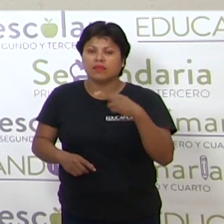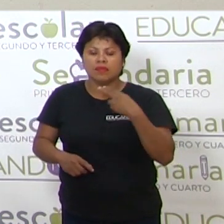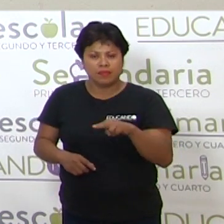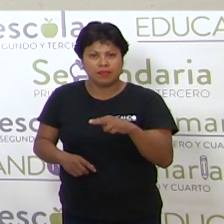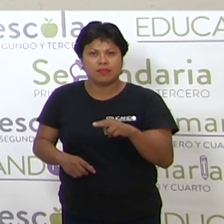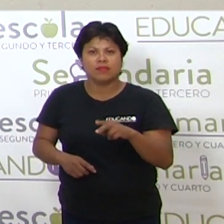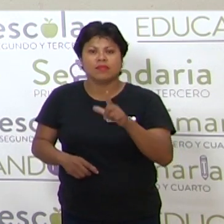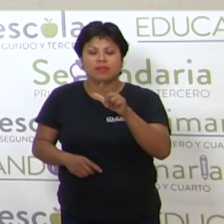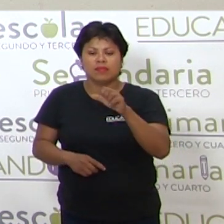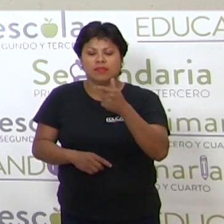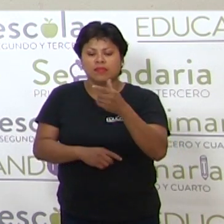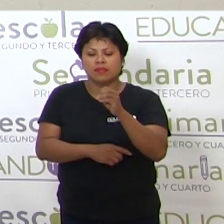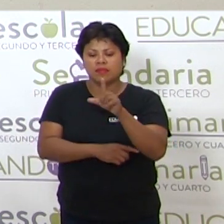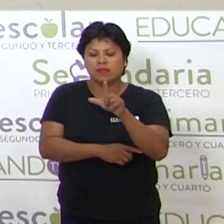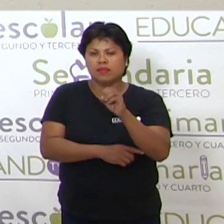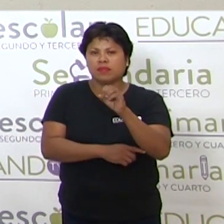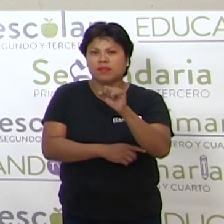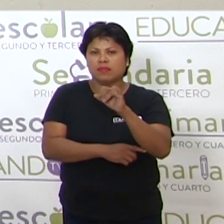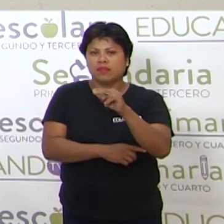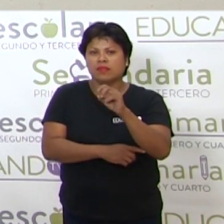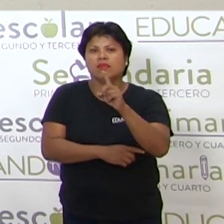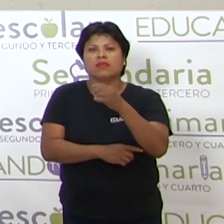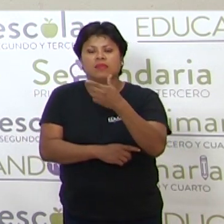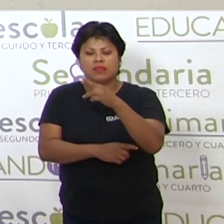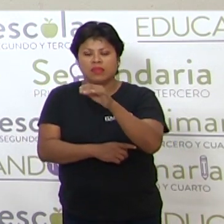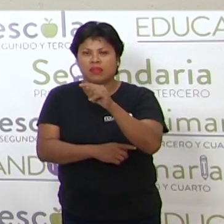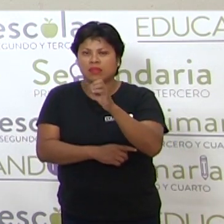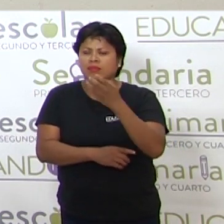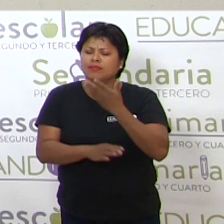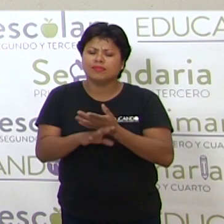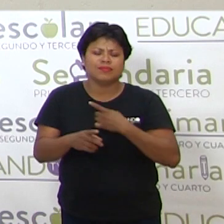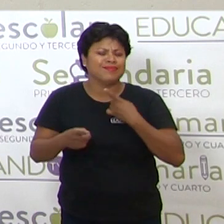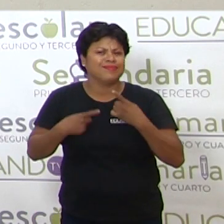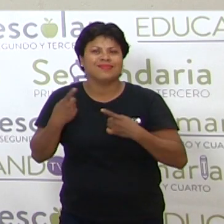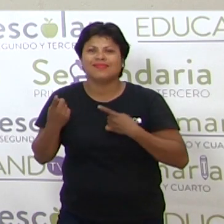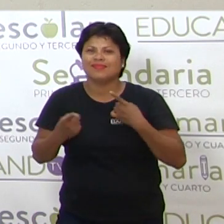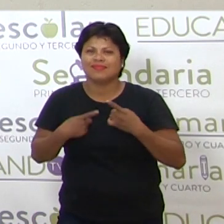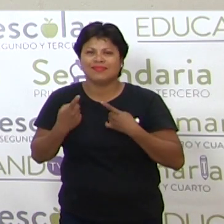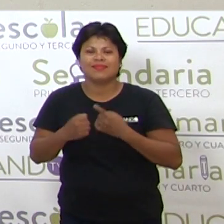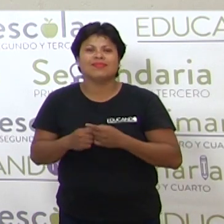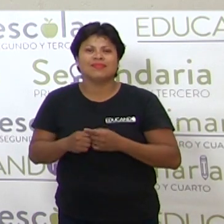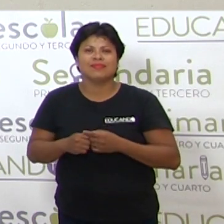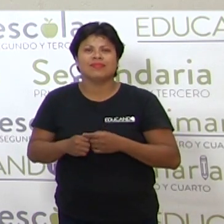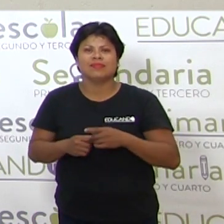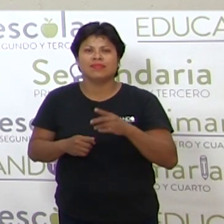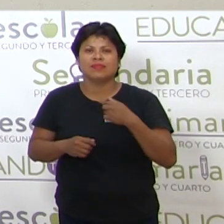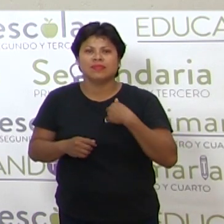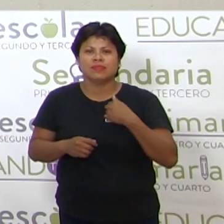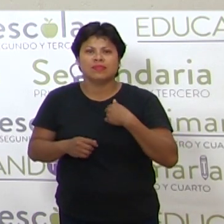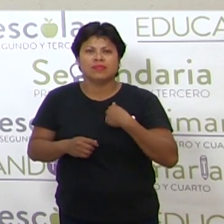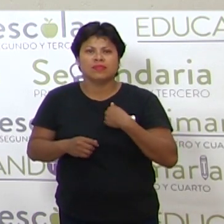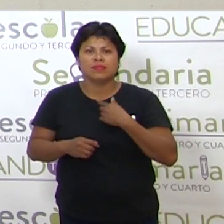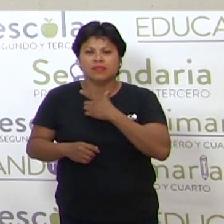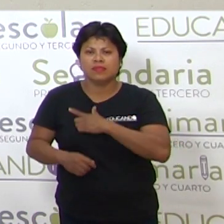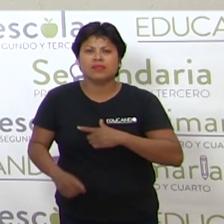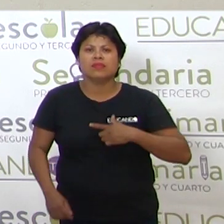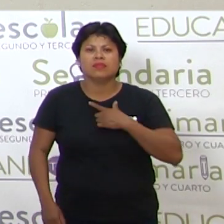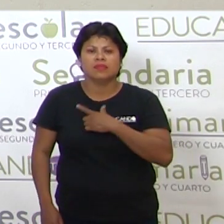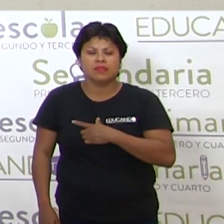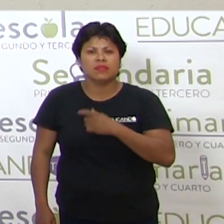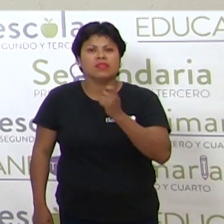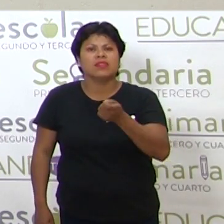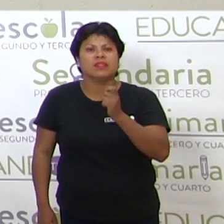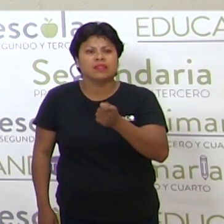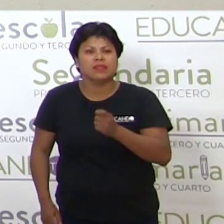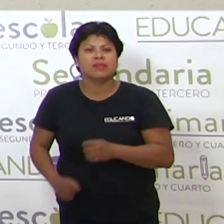las golosinas secretas estuvo muy divertido lo que no lo que me gustó es